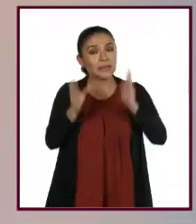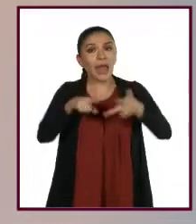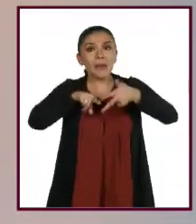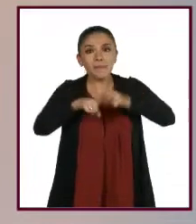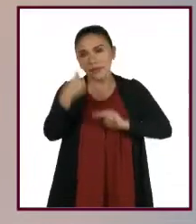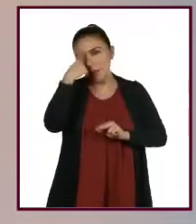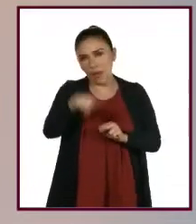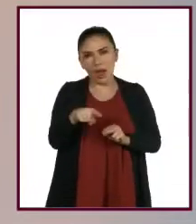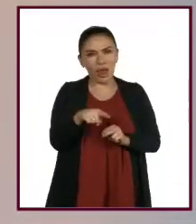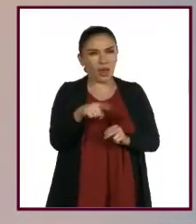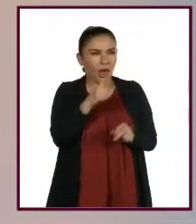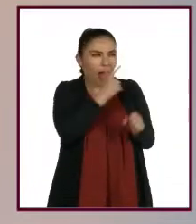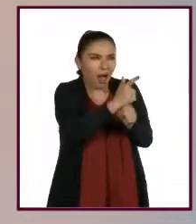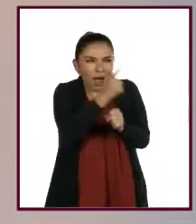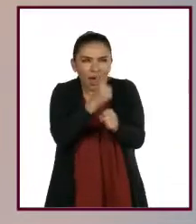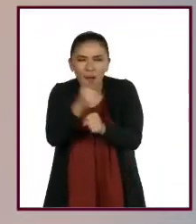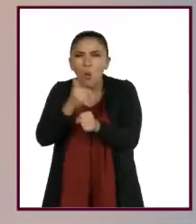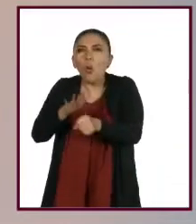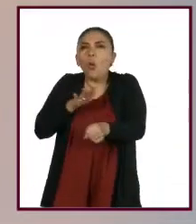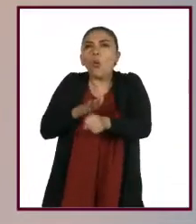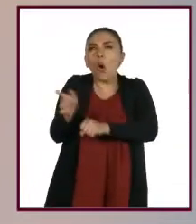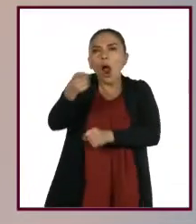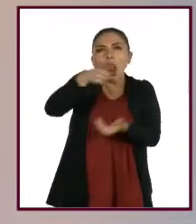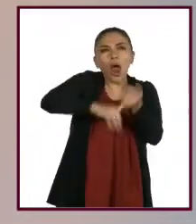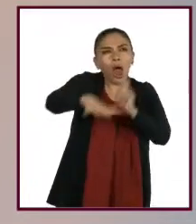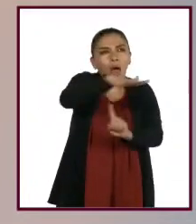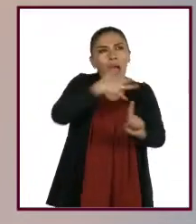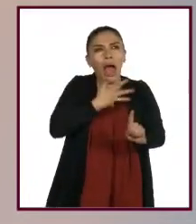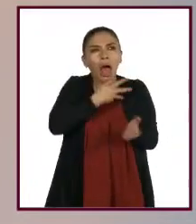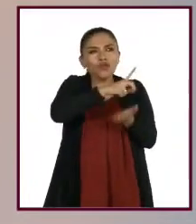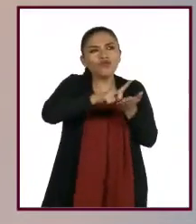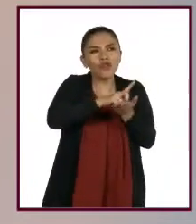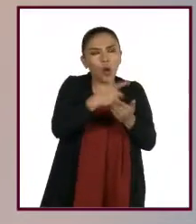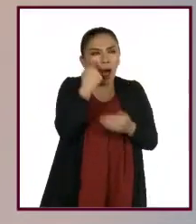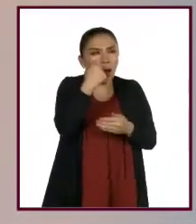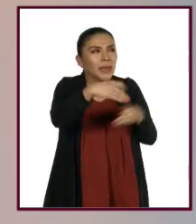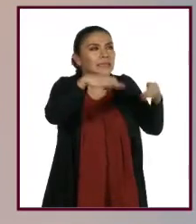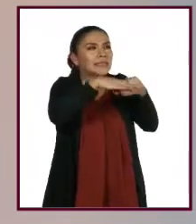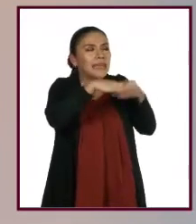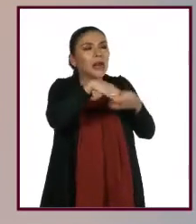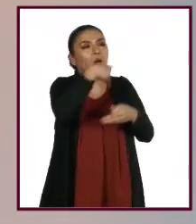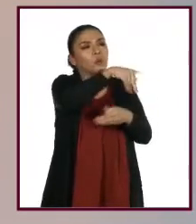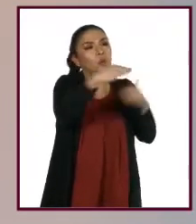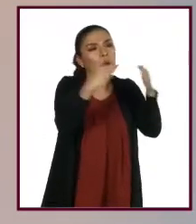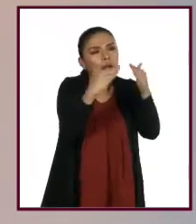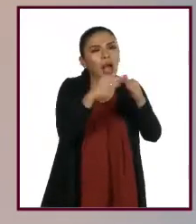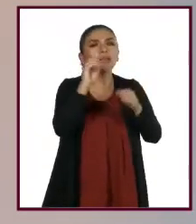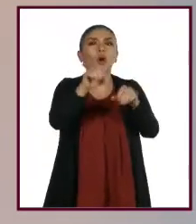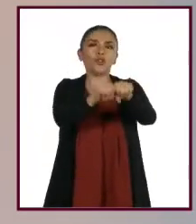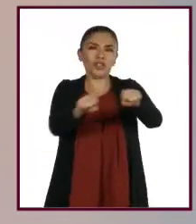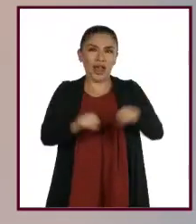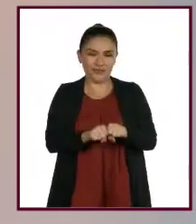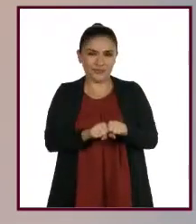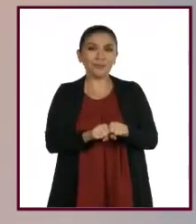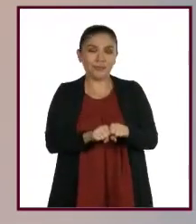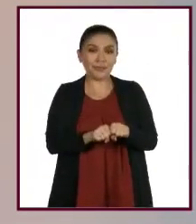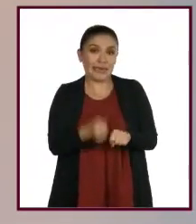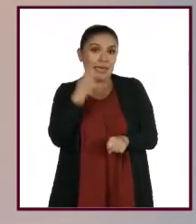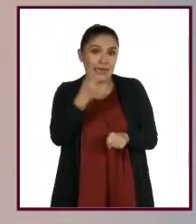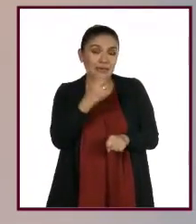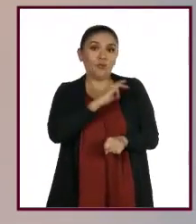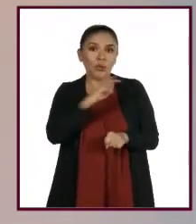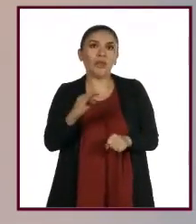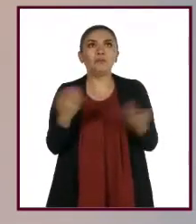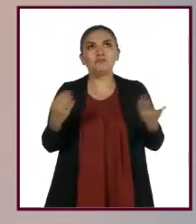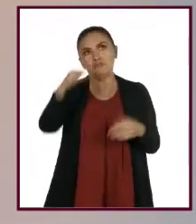a identificar cuáles son las posibles sustancias de riesgo que tengo en casa o en el aula. Entonces pudiéramos dividir a